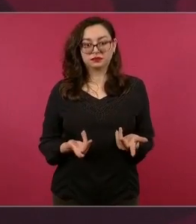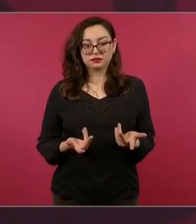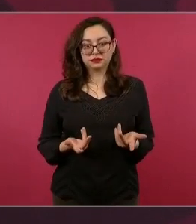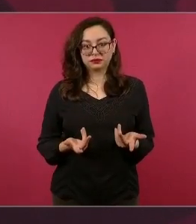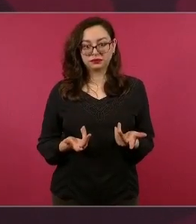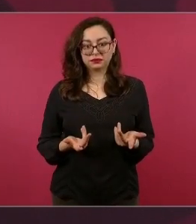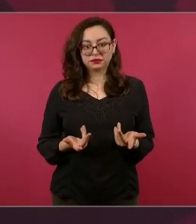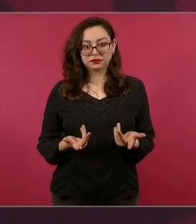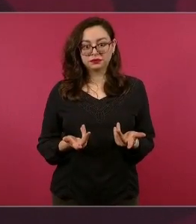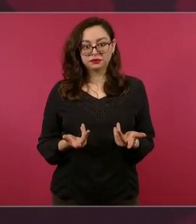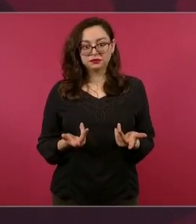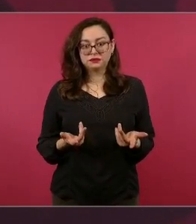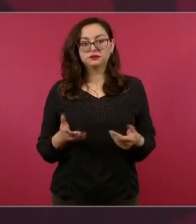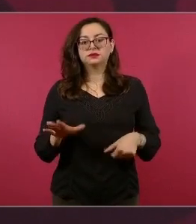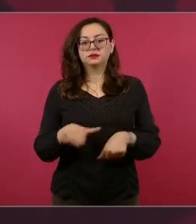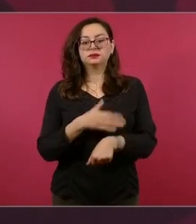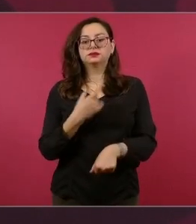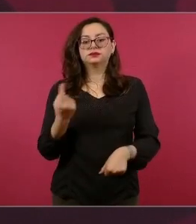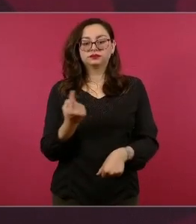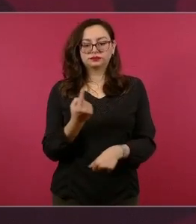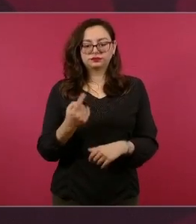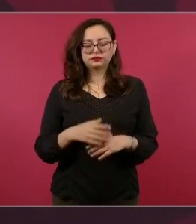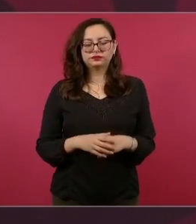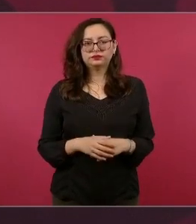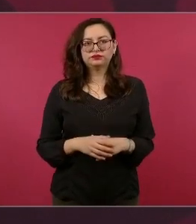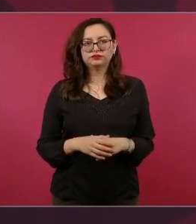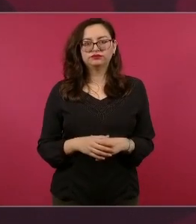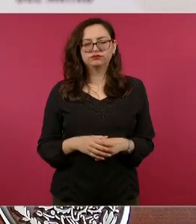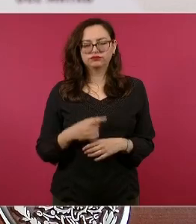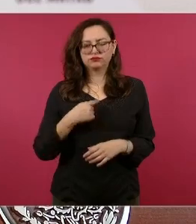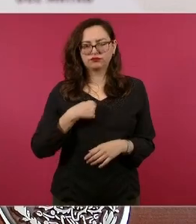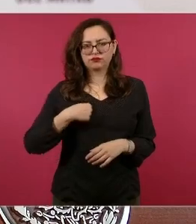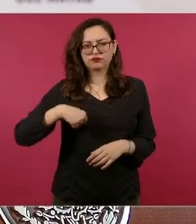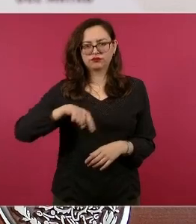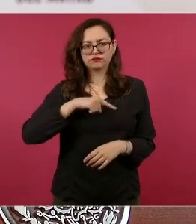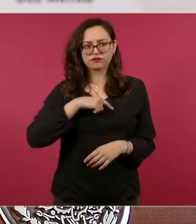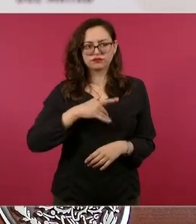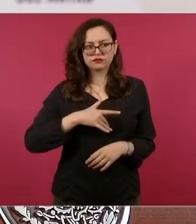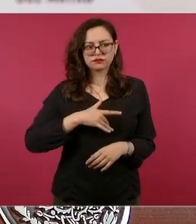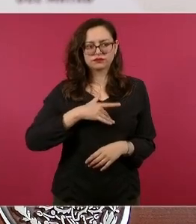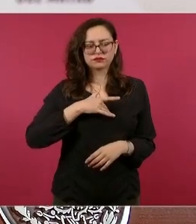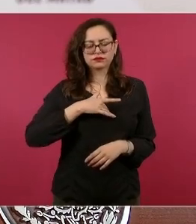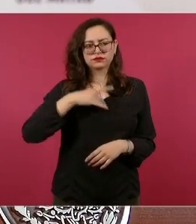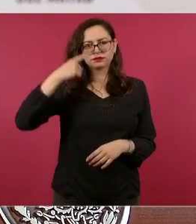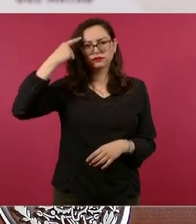estamos tranquilos con nuestra conciencia por ser